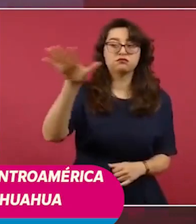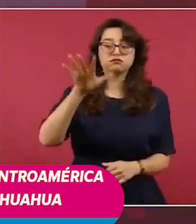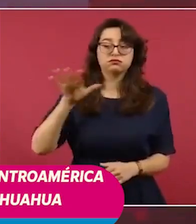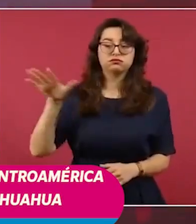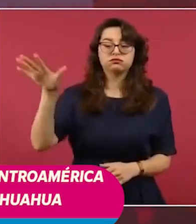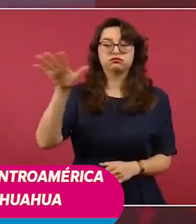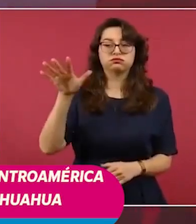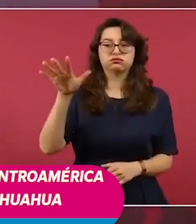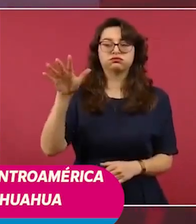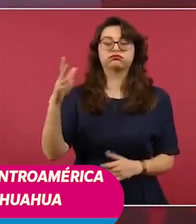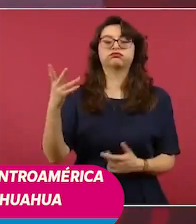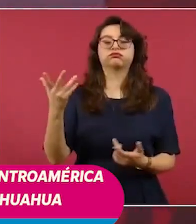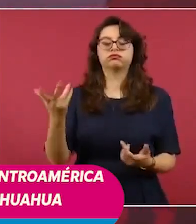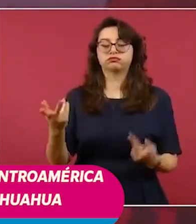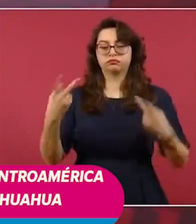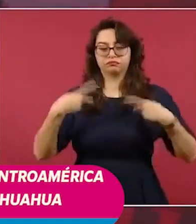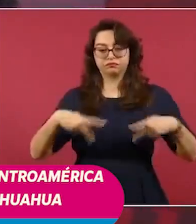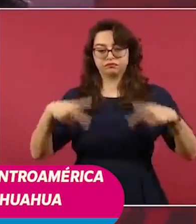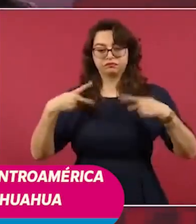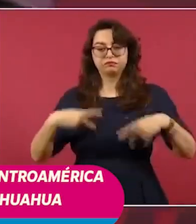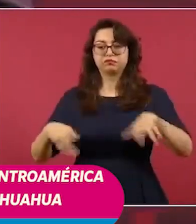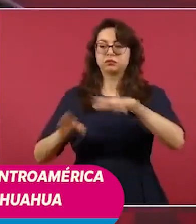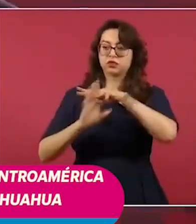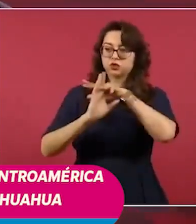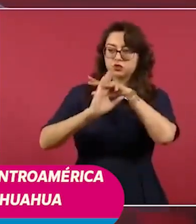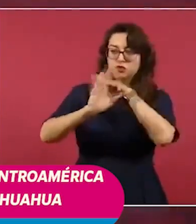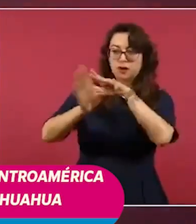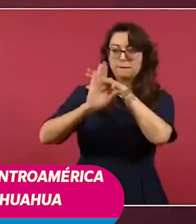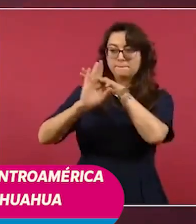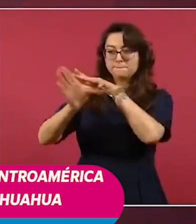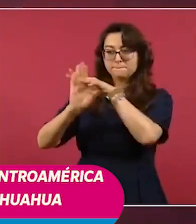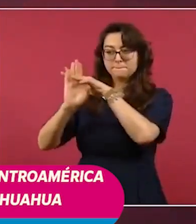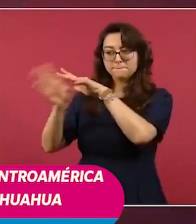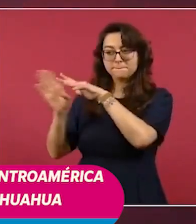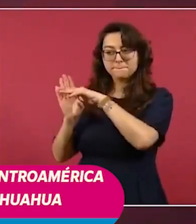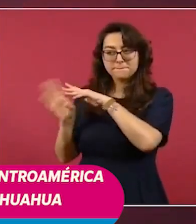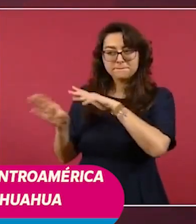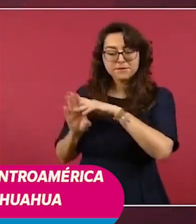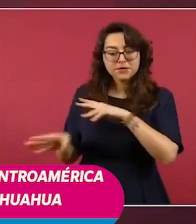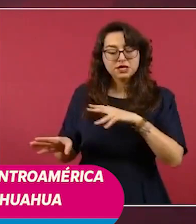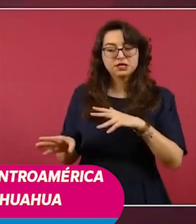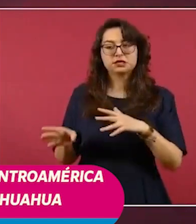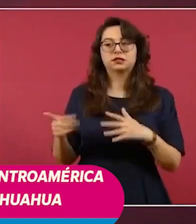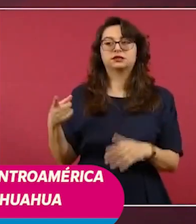son originarios los migrantes que